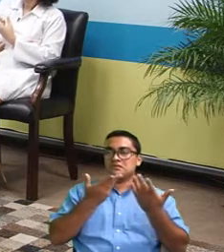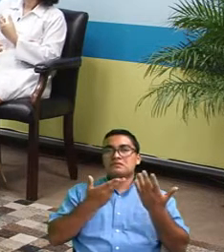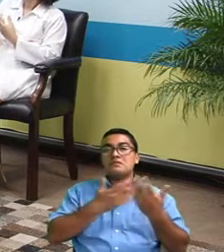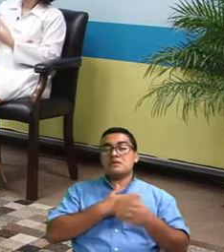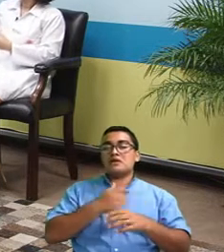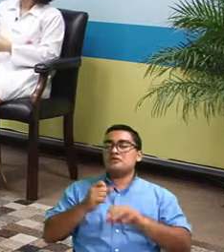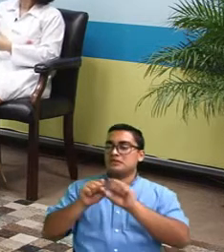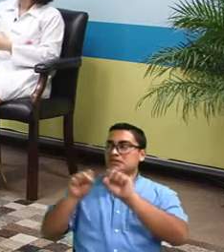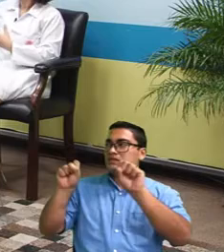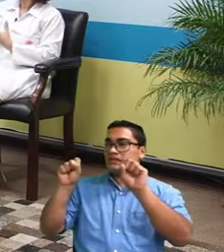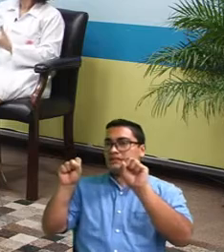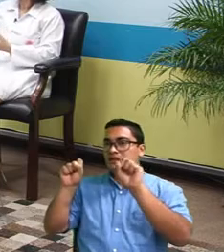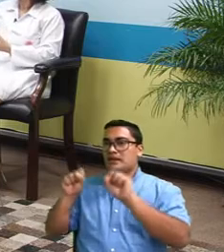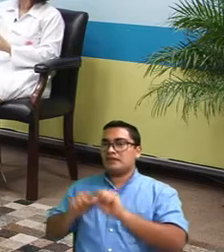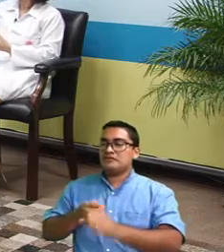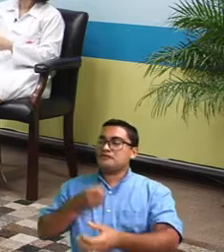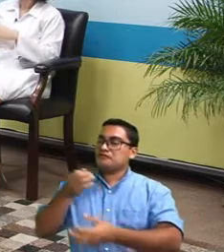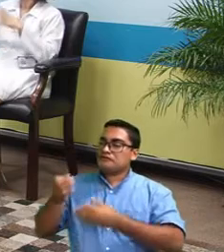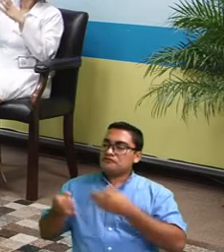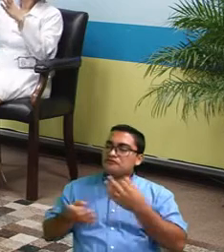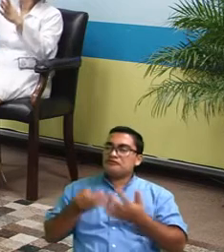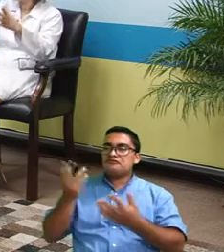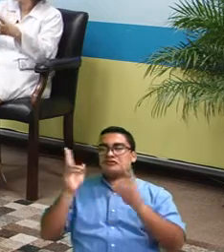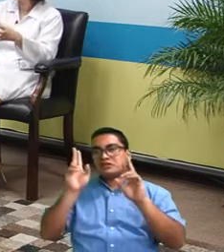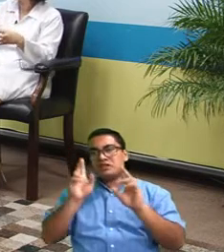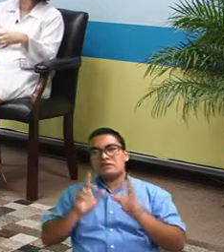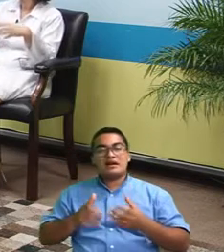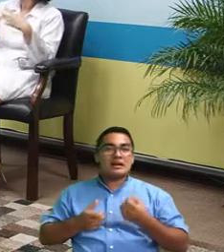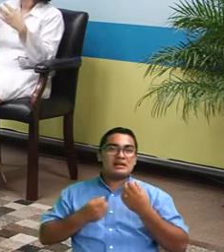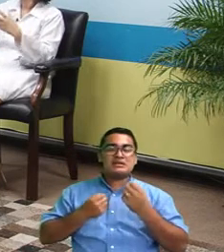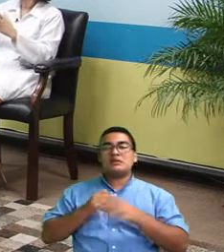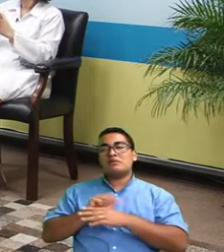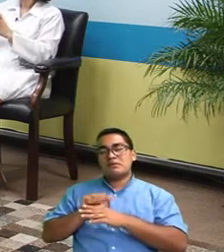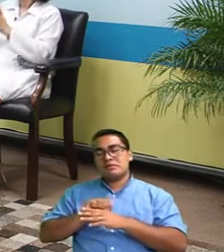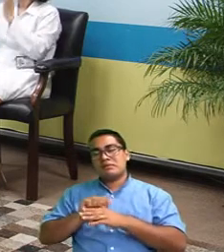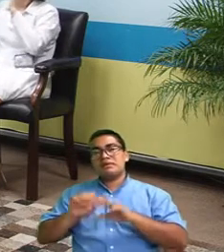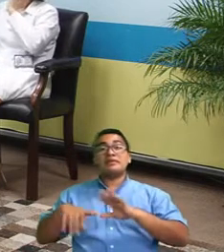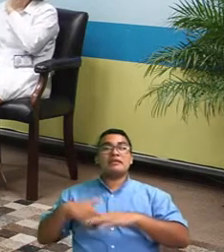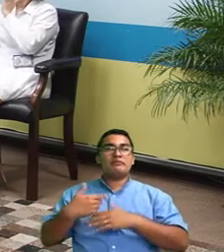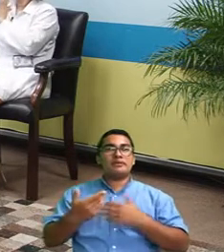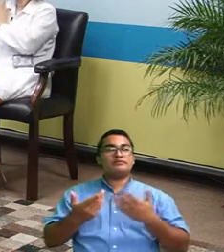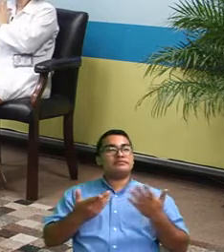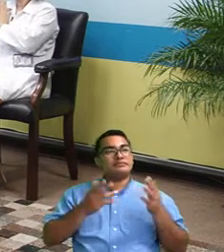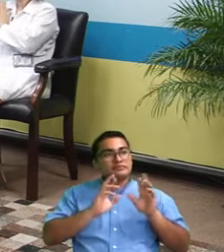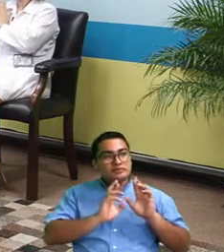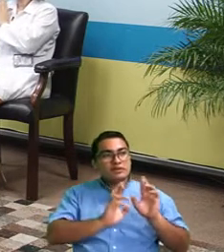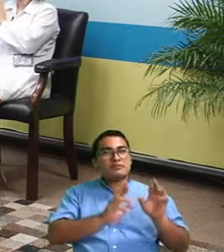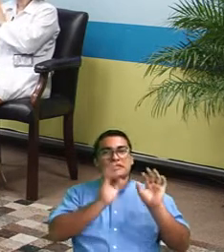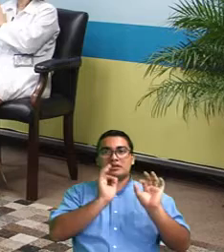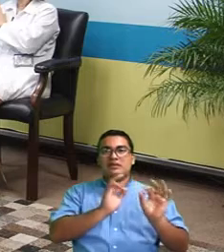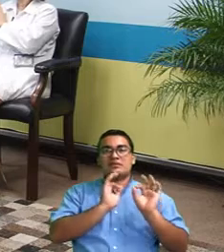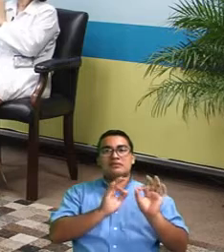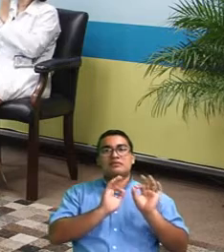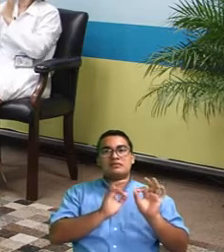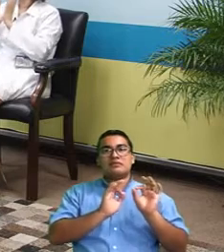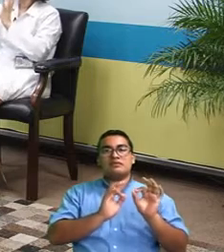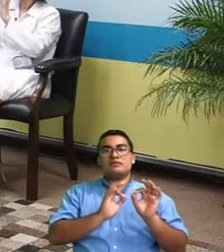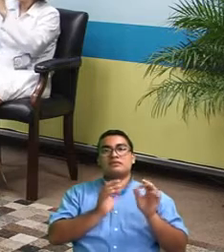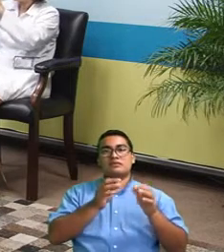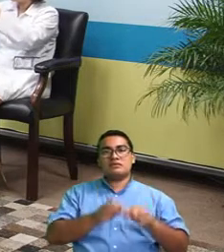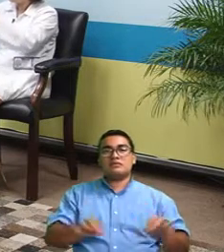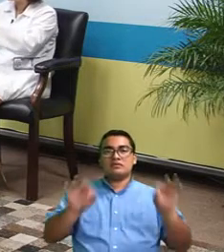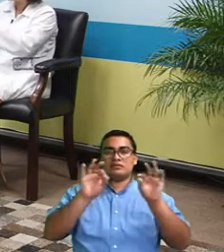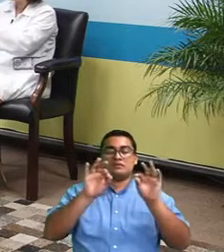taller, porque le hacen preguntas sobre el cáncer, entonces nosotros las entrenamos para que no contesten sus mitos ni sus creencias,